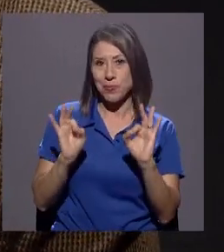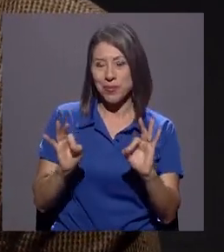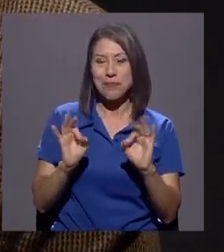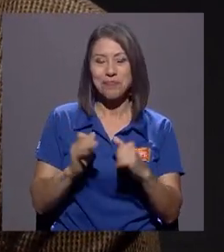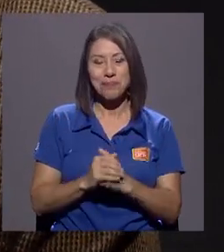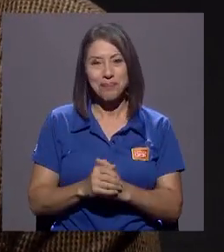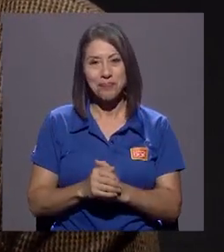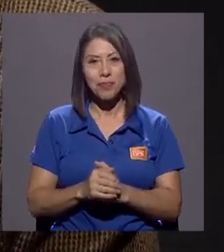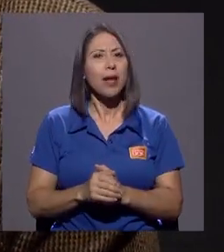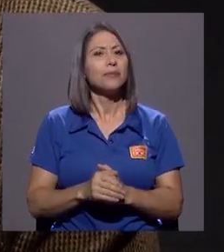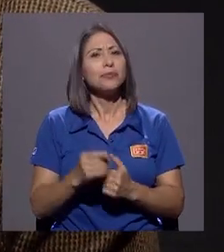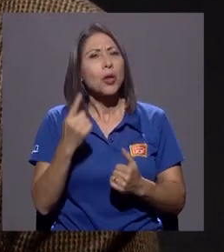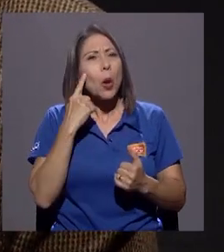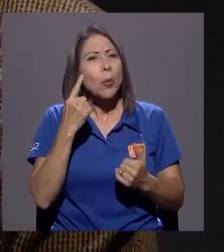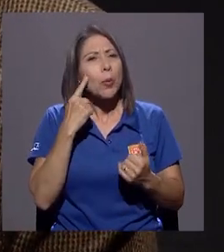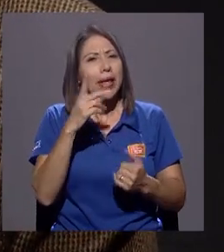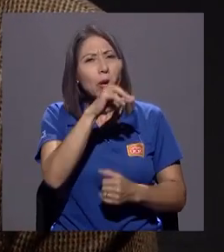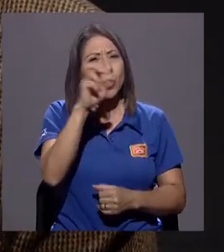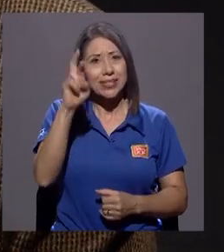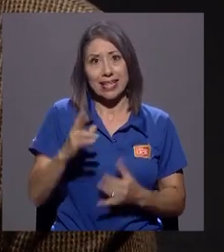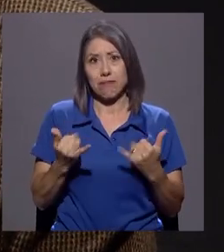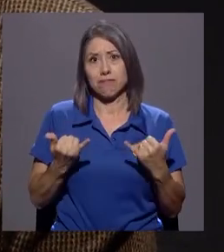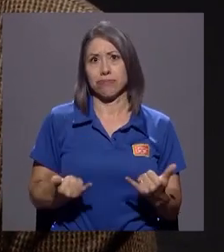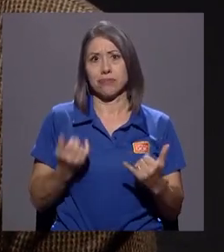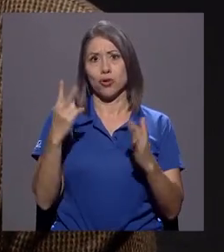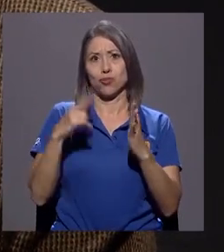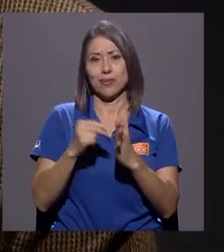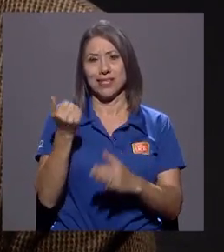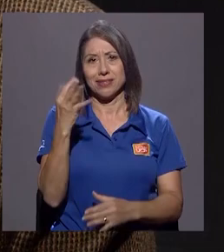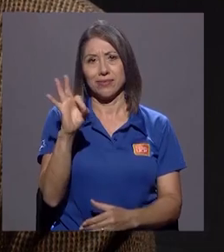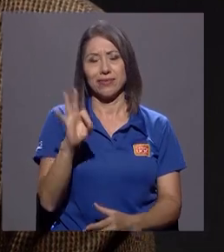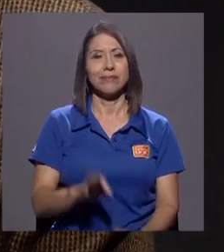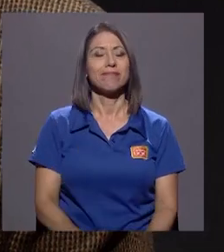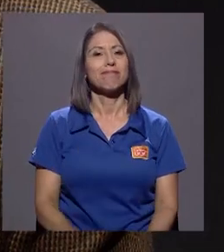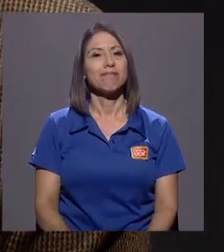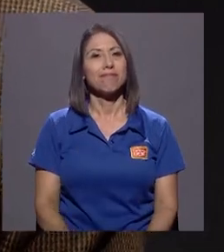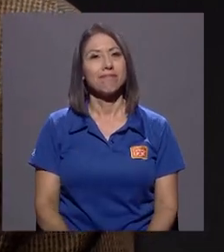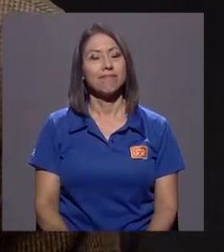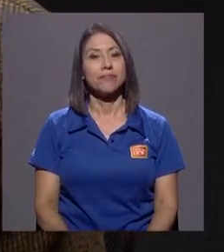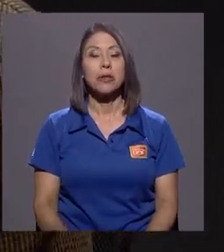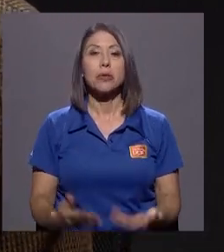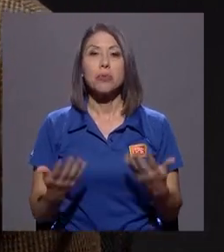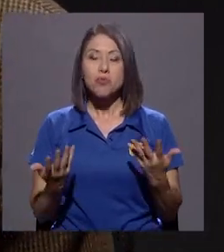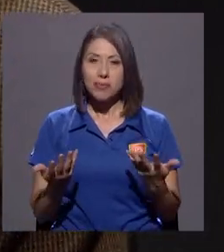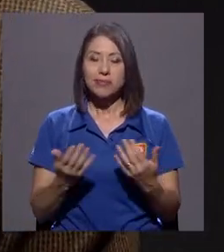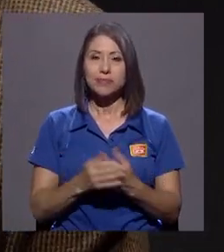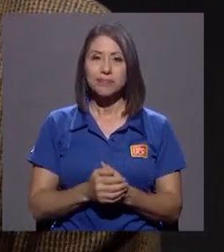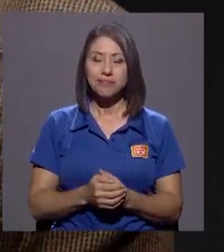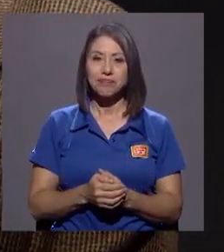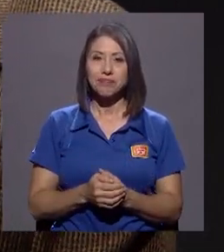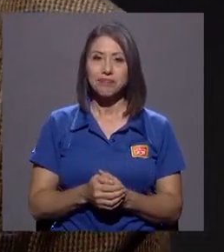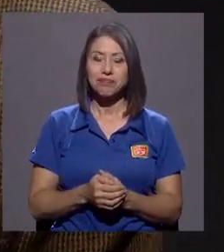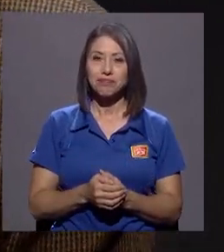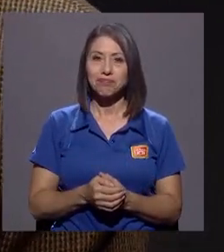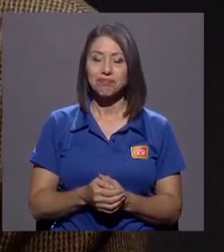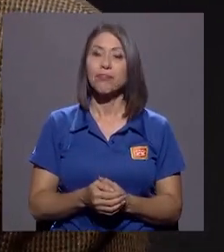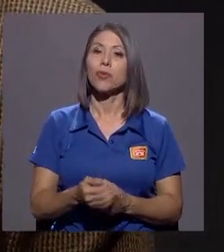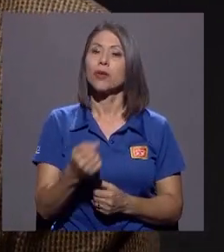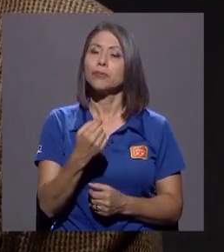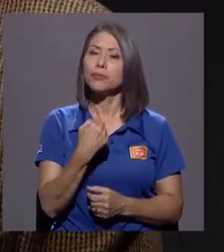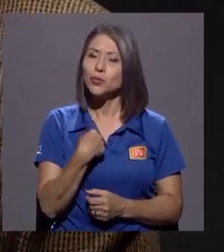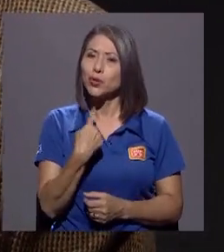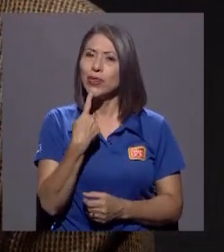como ve la costa rica en este pleno 2019 bueno y